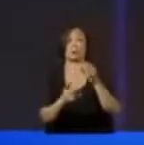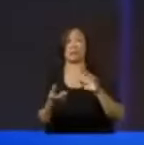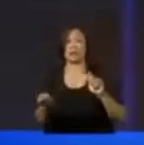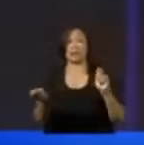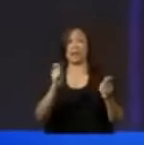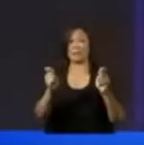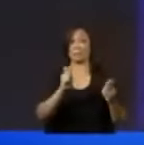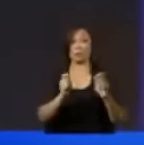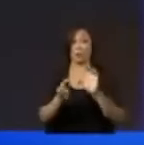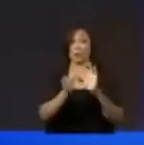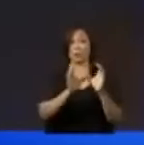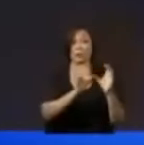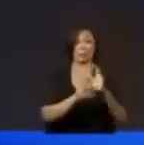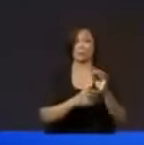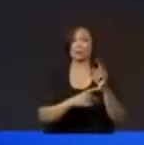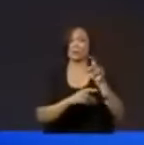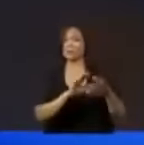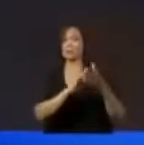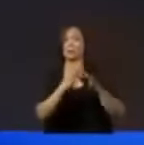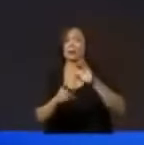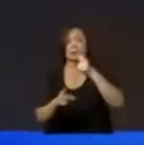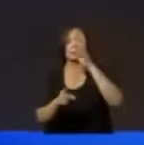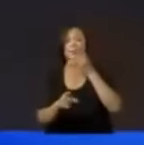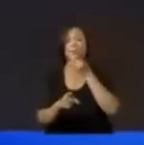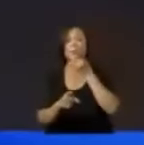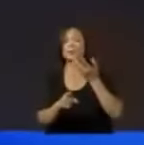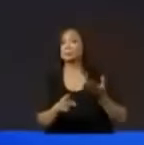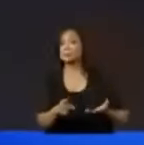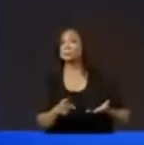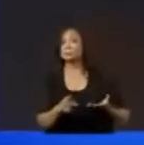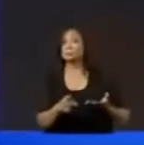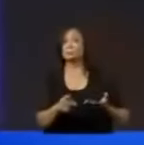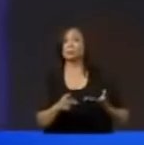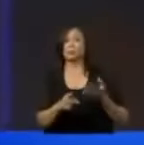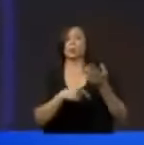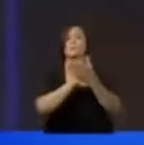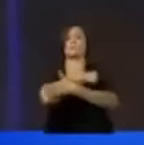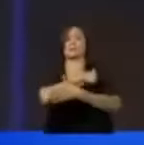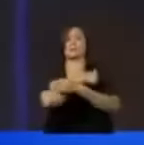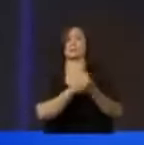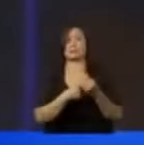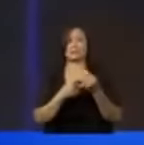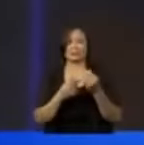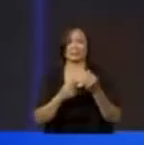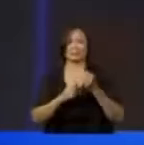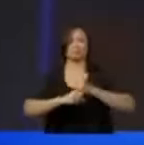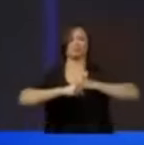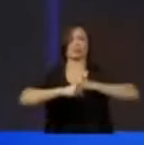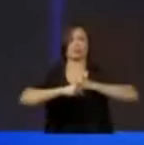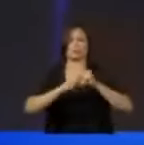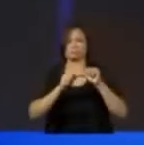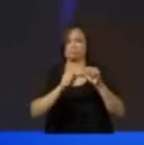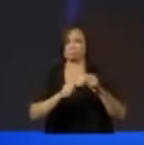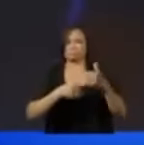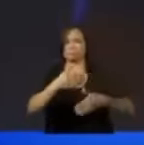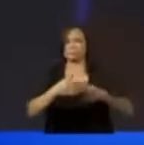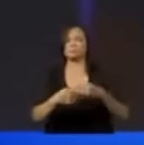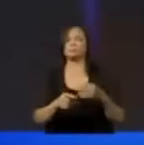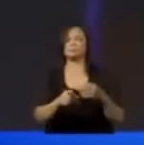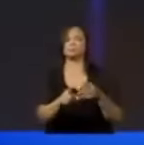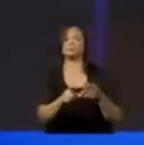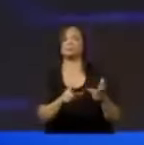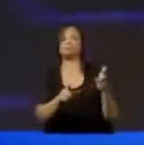del cambio climático. Tenemos que convertir a la República Dominicana en un país resiliente. Candidato